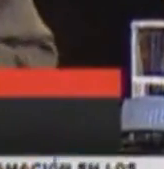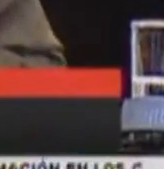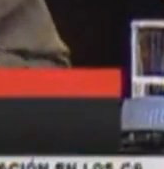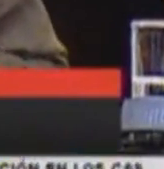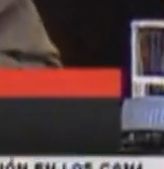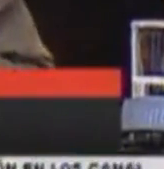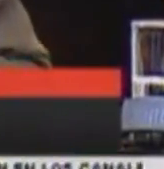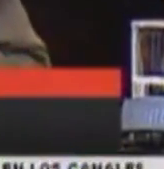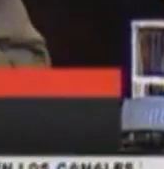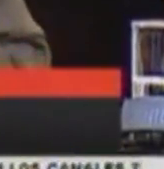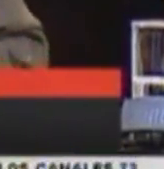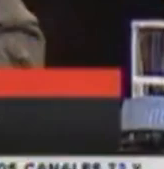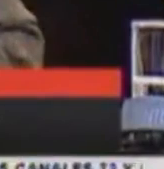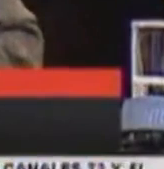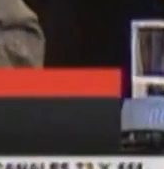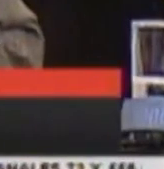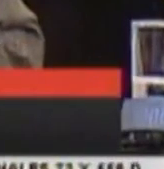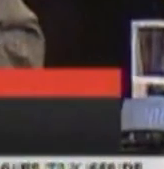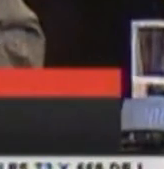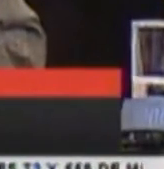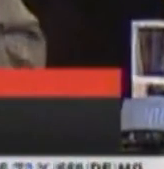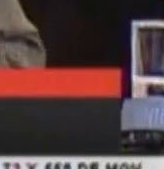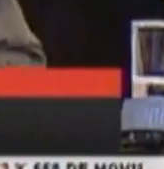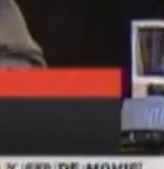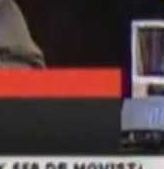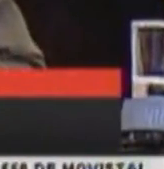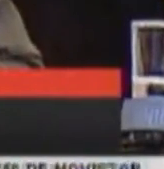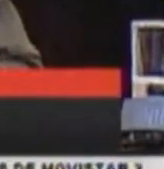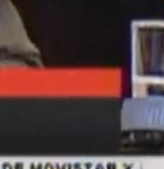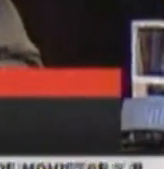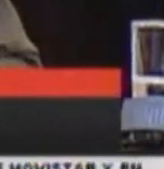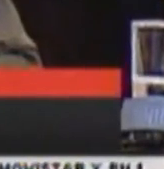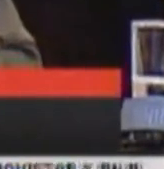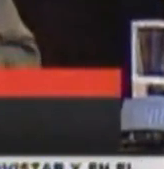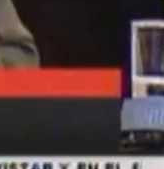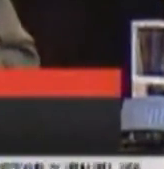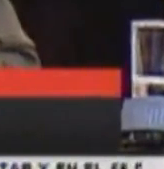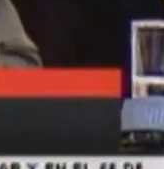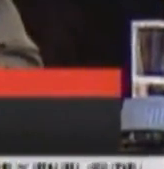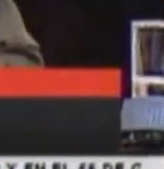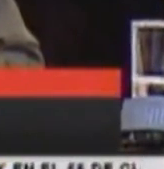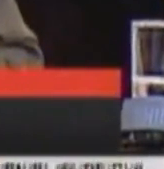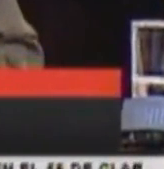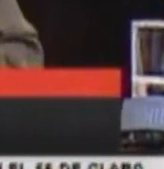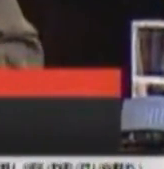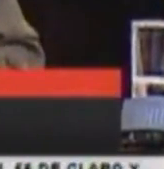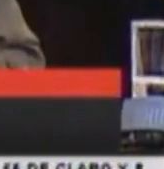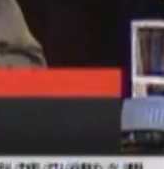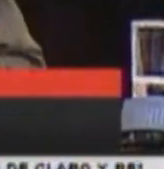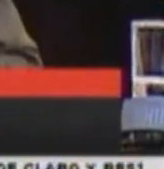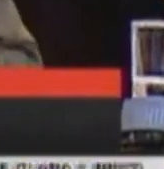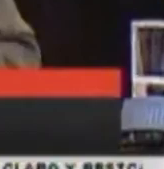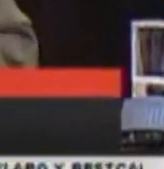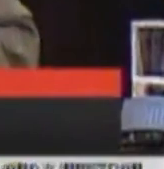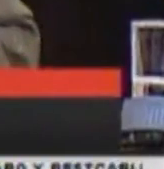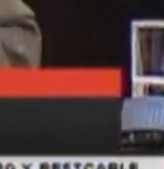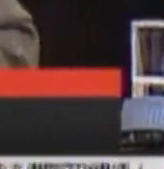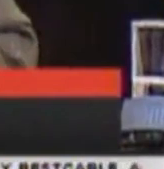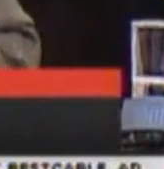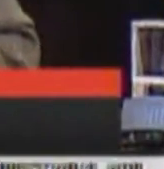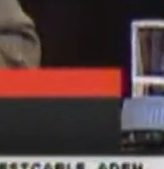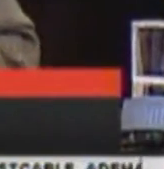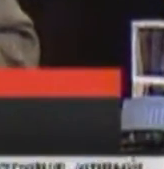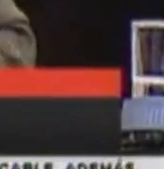Huancayo, las compras están en Huancayo, ¿no es cierto? Y entonces hay veces que hay buenos servicios, hay veces que hay malos servicios. Ahí también hay unos niveles